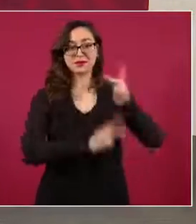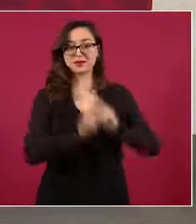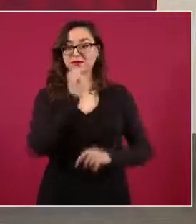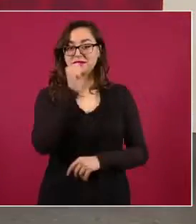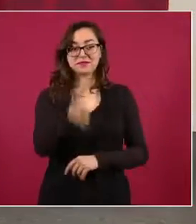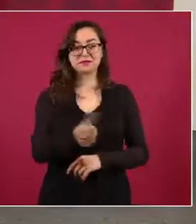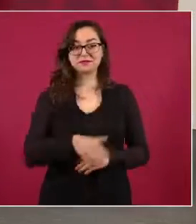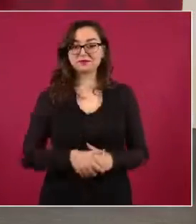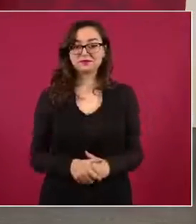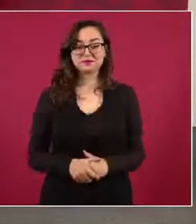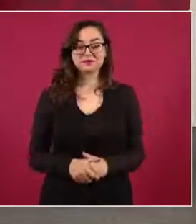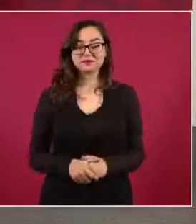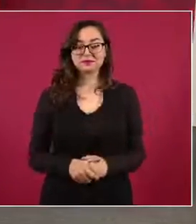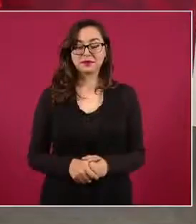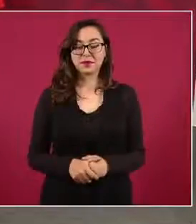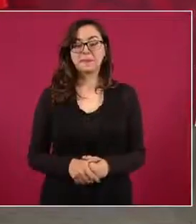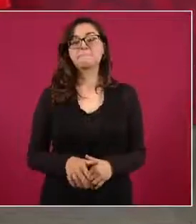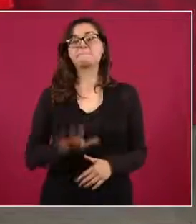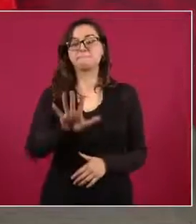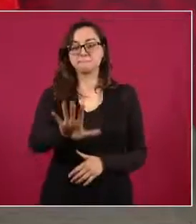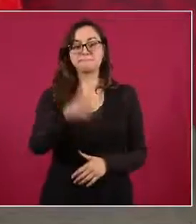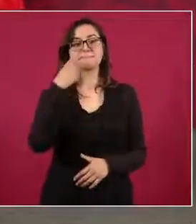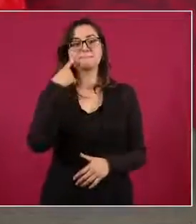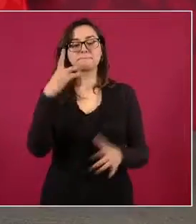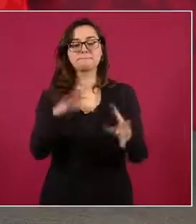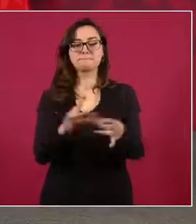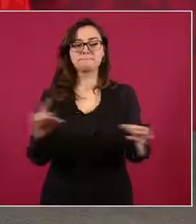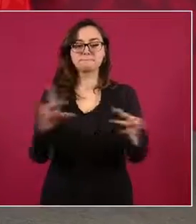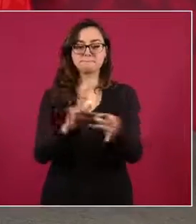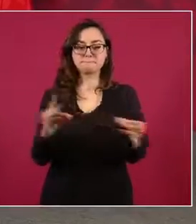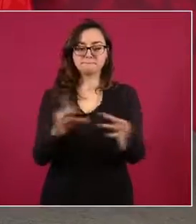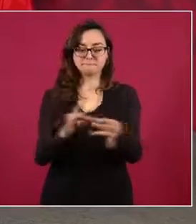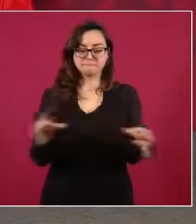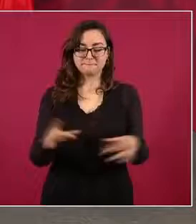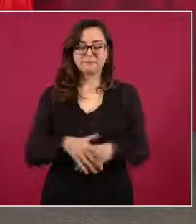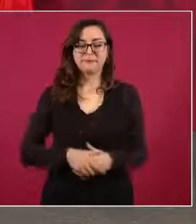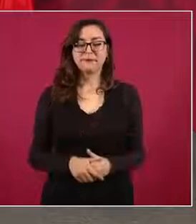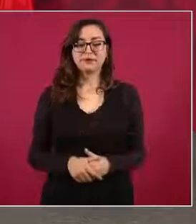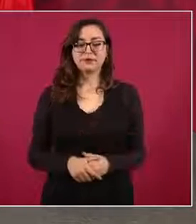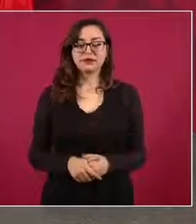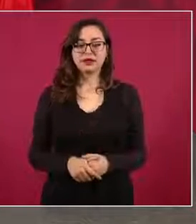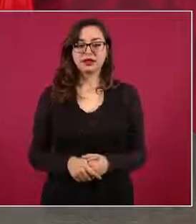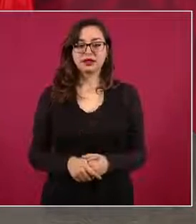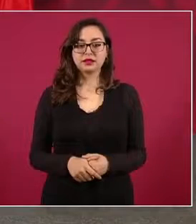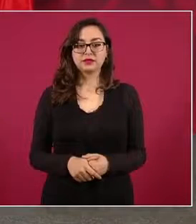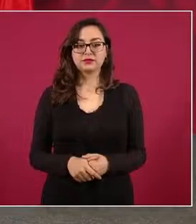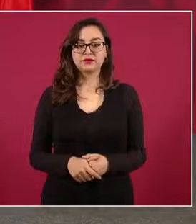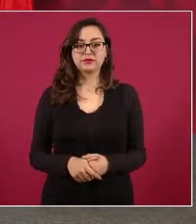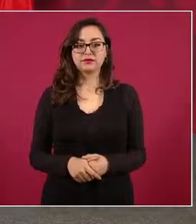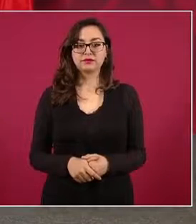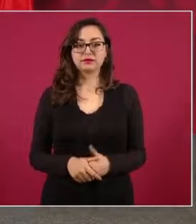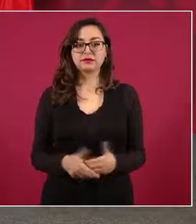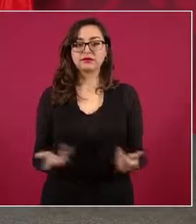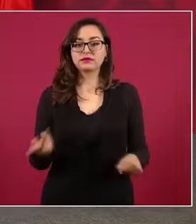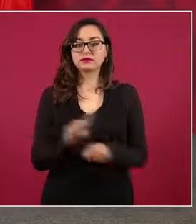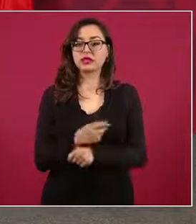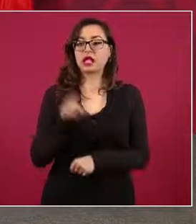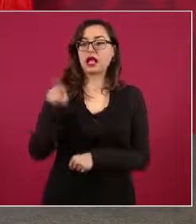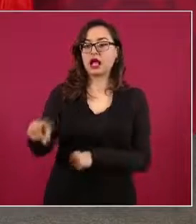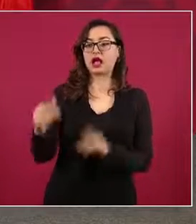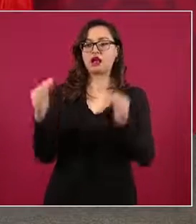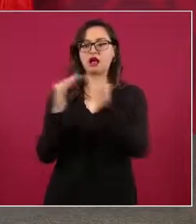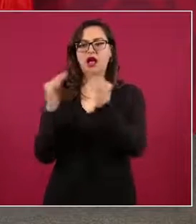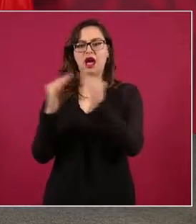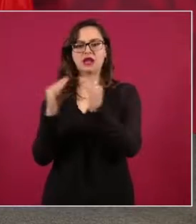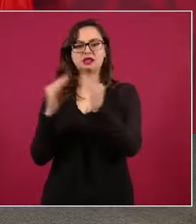México. Miren, les explico. Estaban en una casa. Dos, tres personas